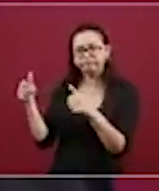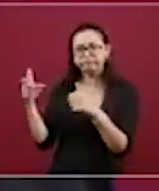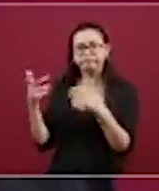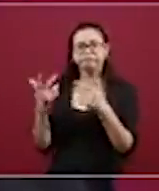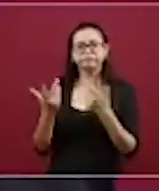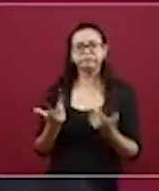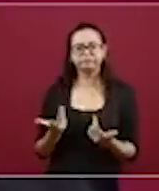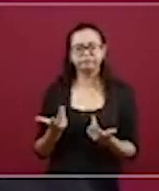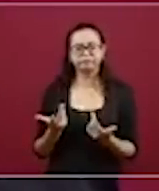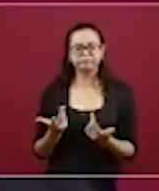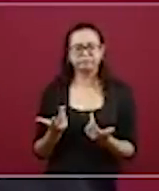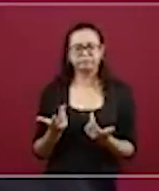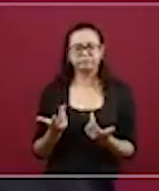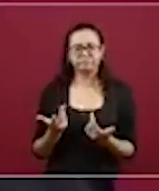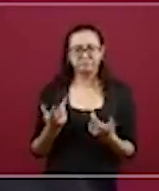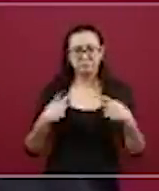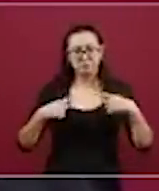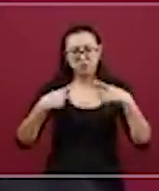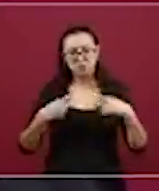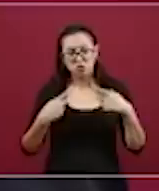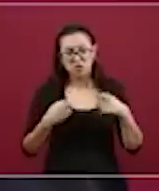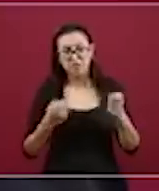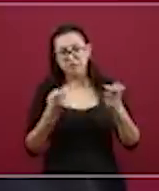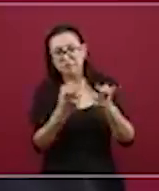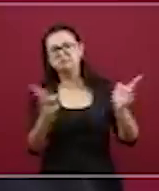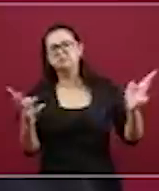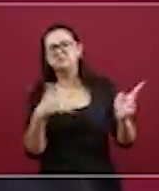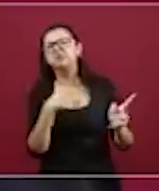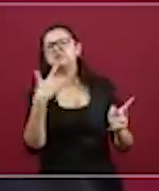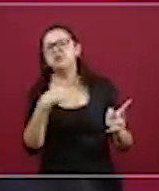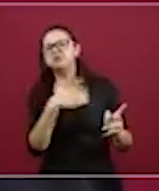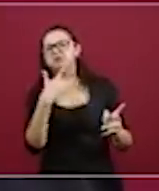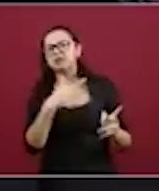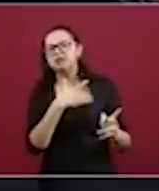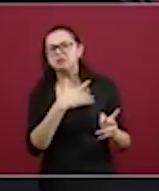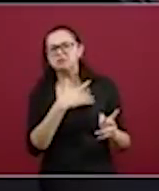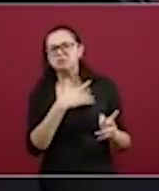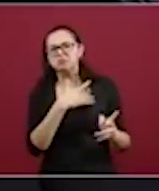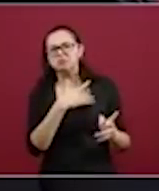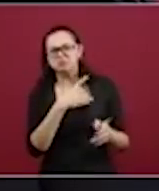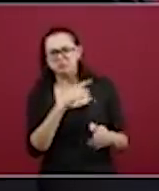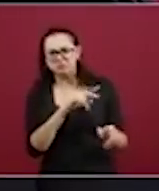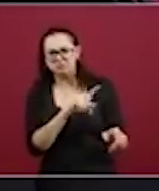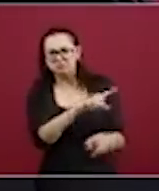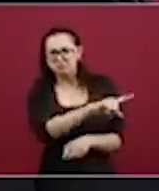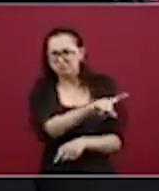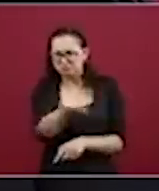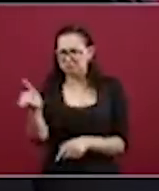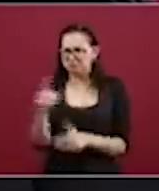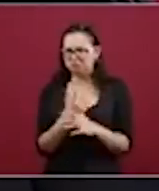al criterio de los ciudadanos, que sean los ciudadanos los que